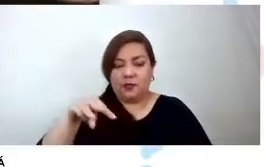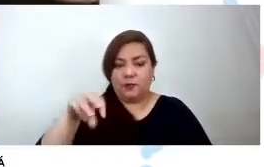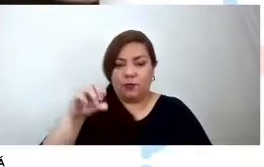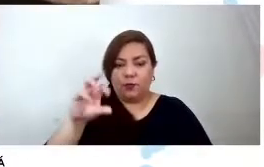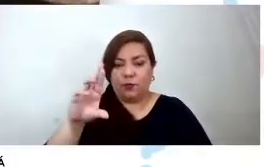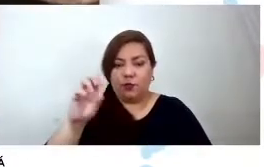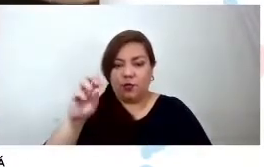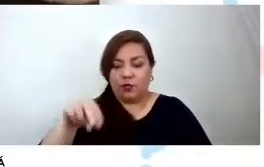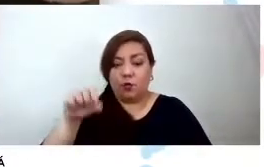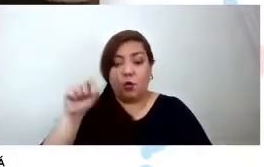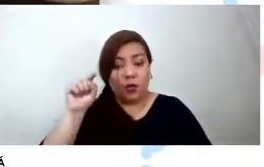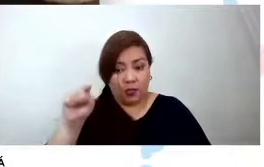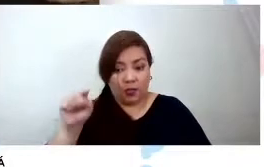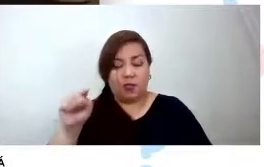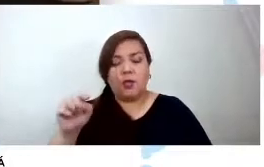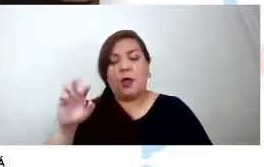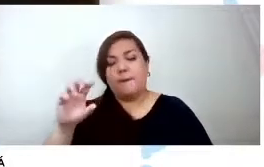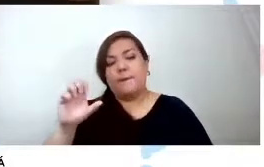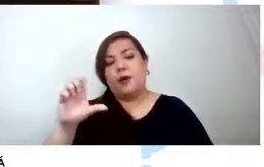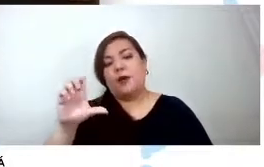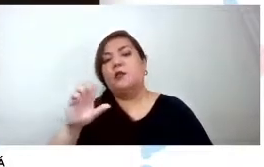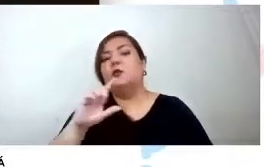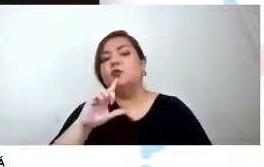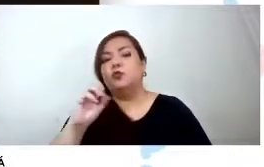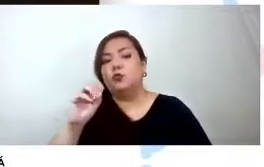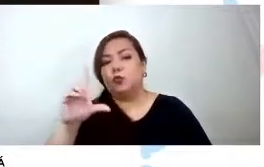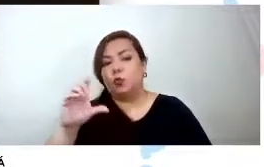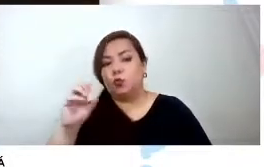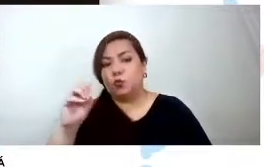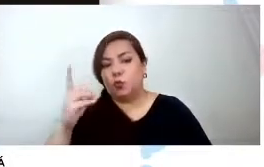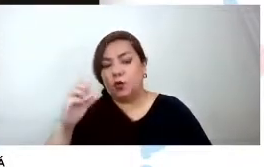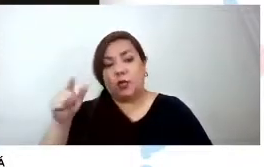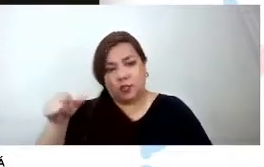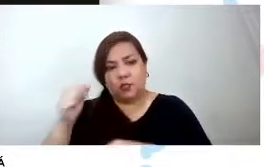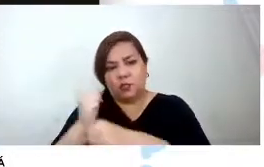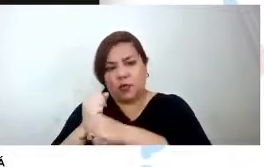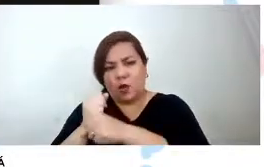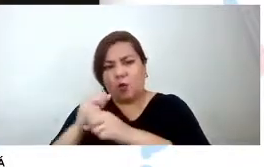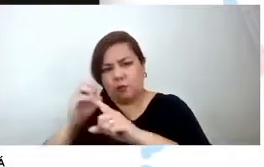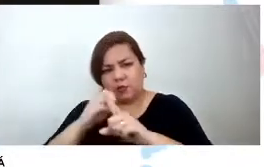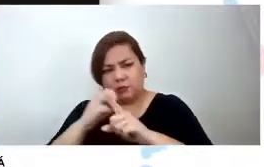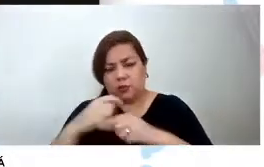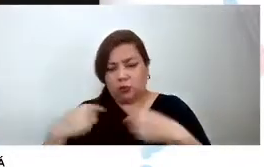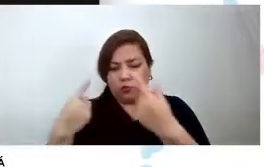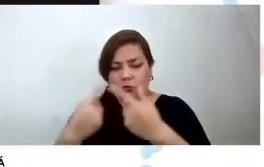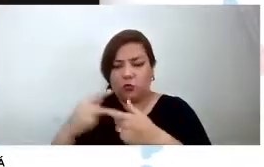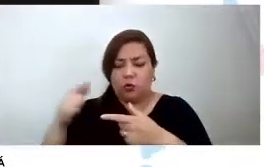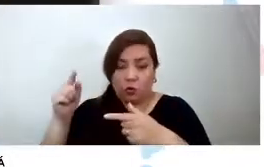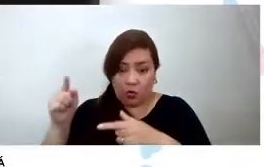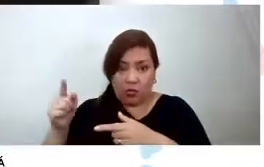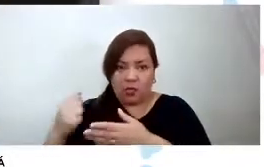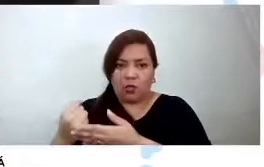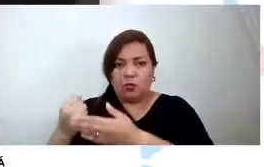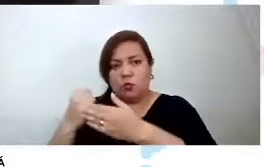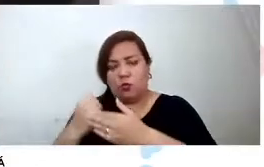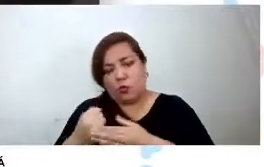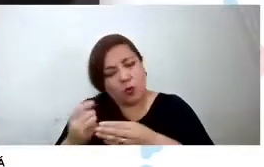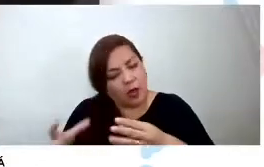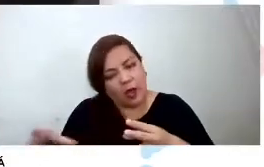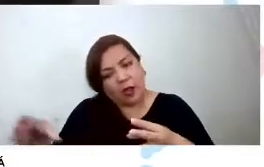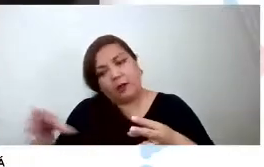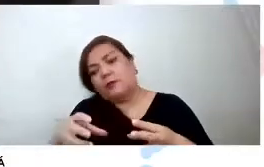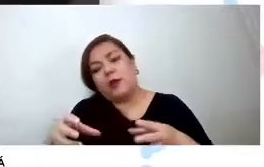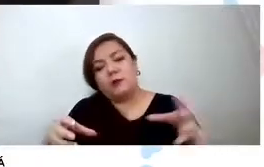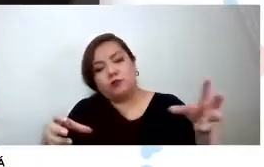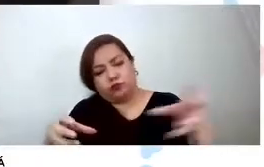paleontóloga, y estuvo trabajando algunos meses con nosotros, y con ella logramos armar gran parte más grandes que hoy